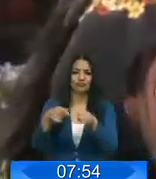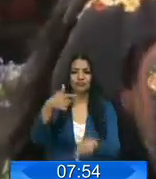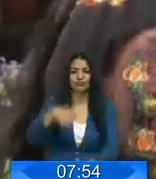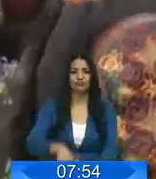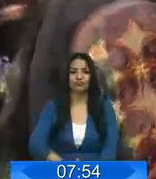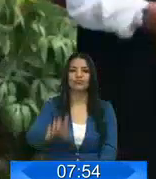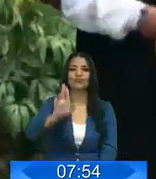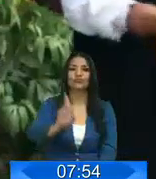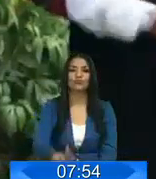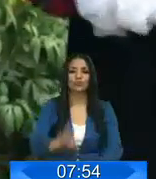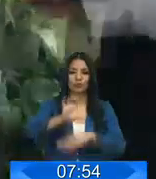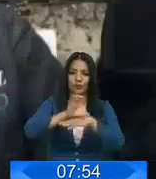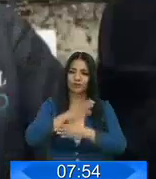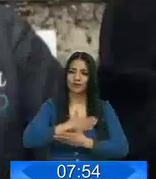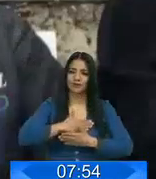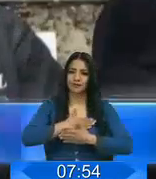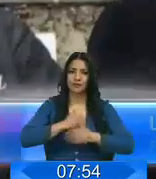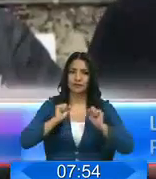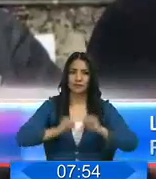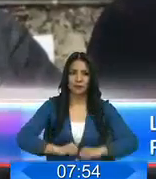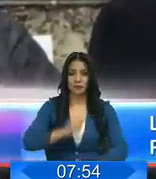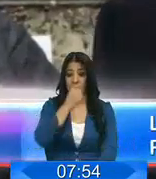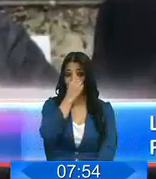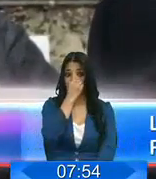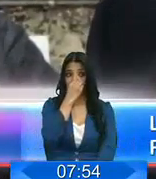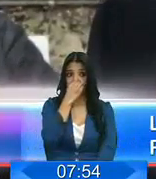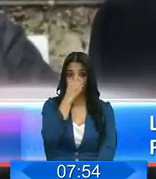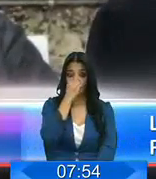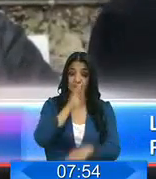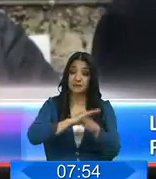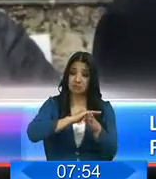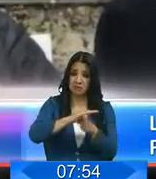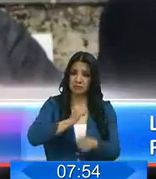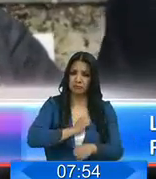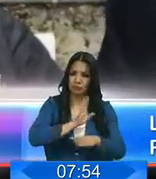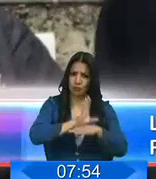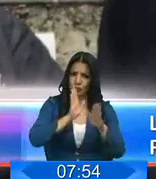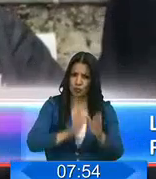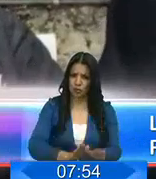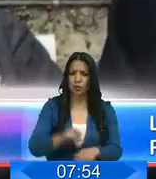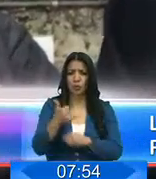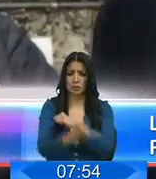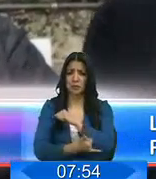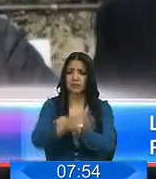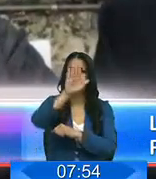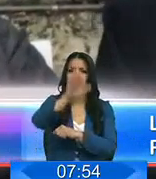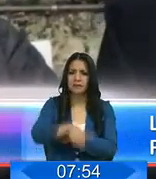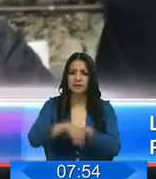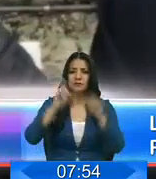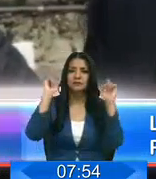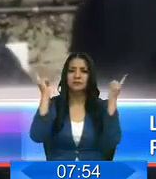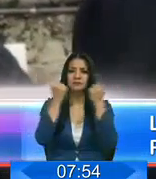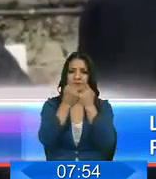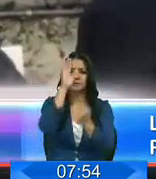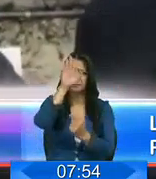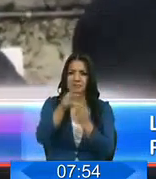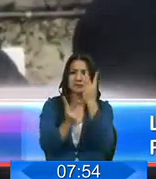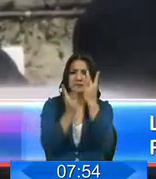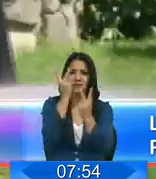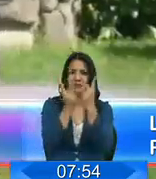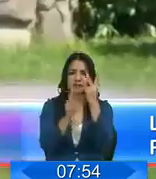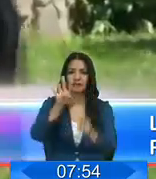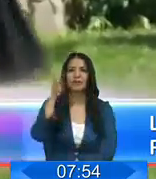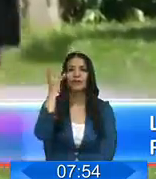podrán disfrutar al máximo. A su vez, invitar a propios y extraños que vengan a Saraguro, que nos visiten estos